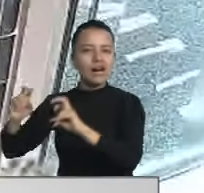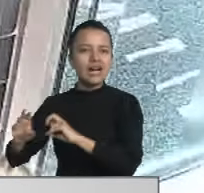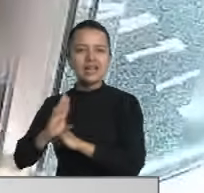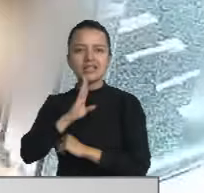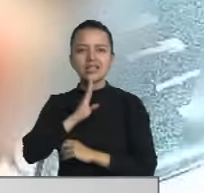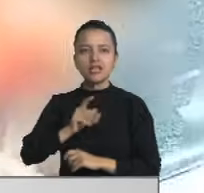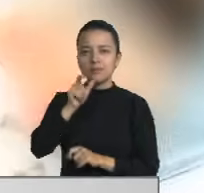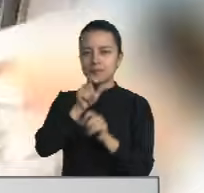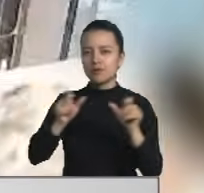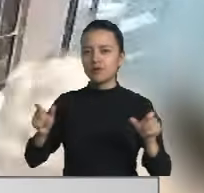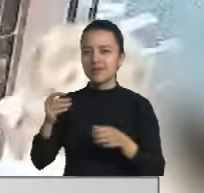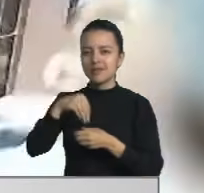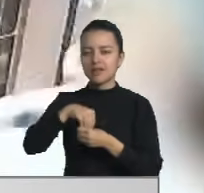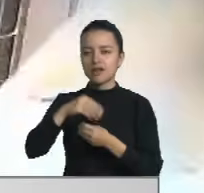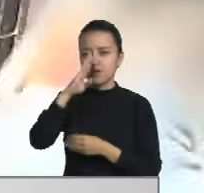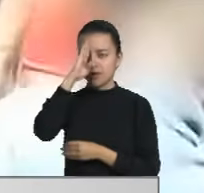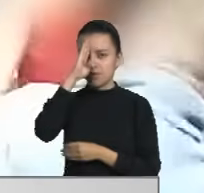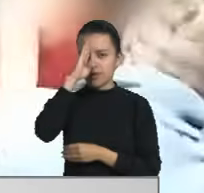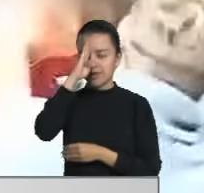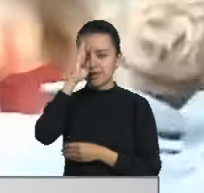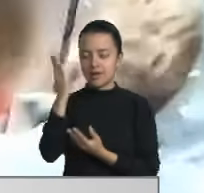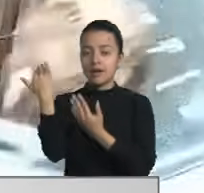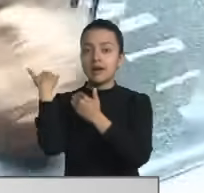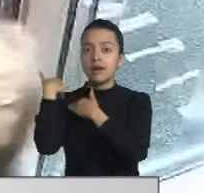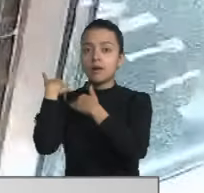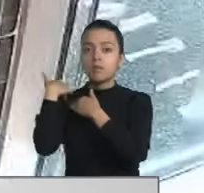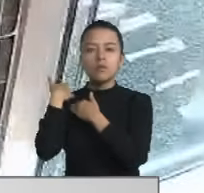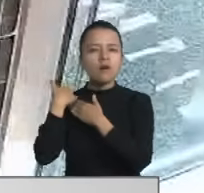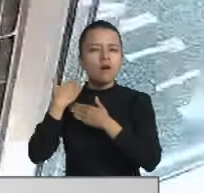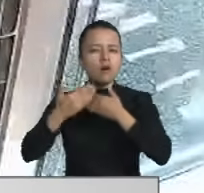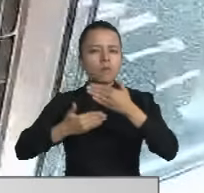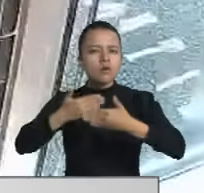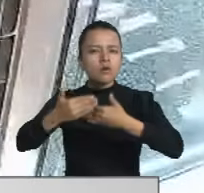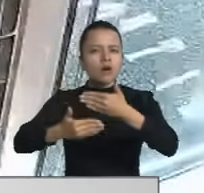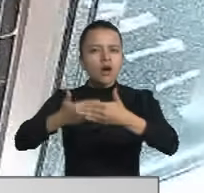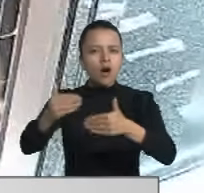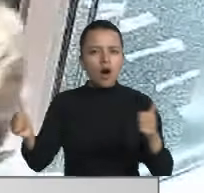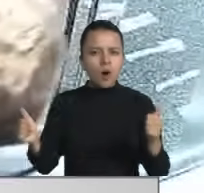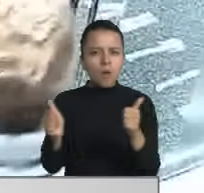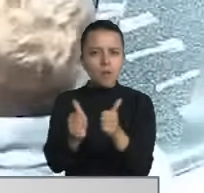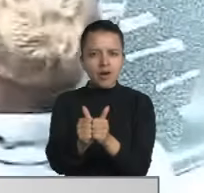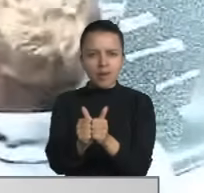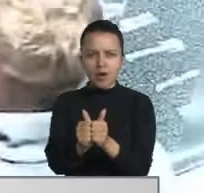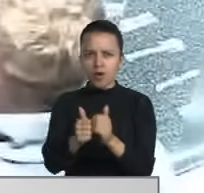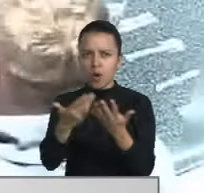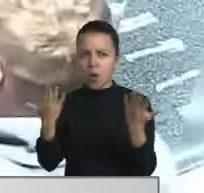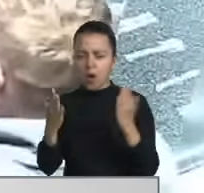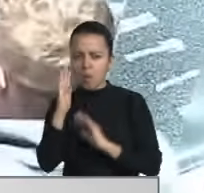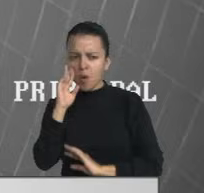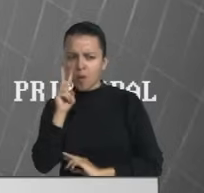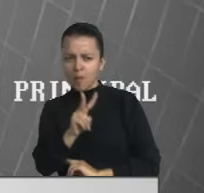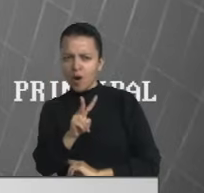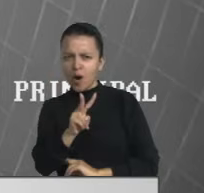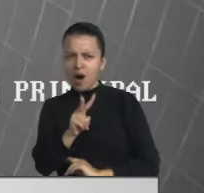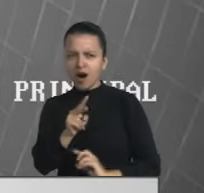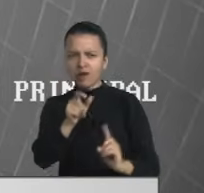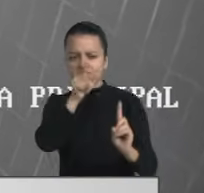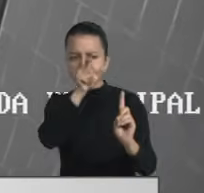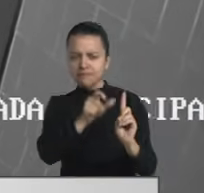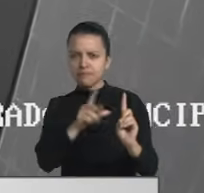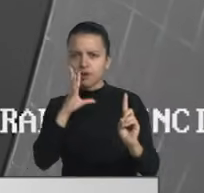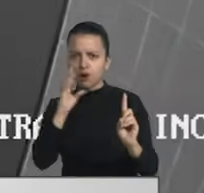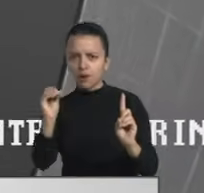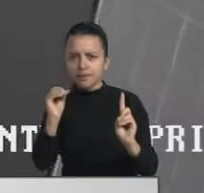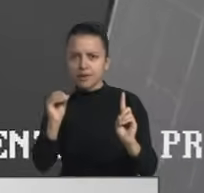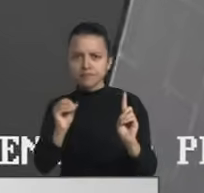Policía Metropolitana, responsables de todo el proceso cuando fue sorprendido el ciudadano norteamericano con las niñas